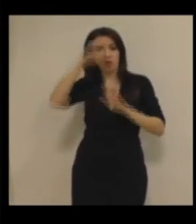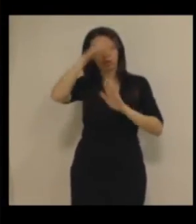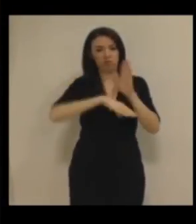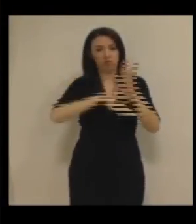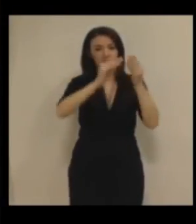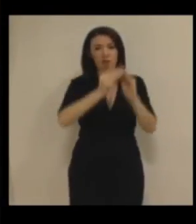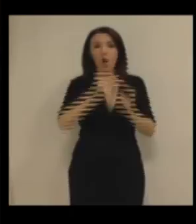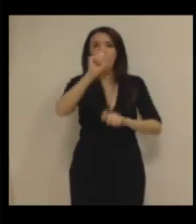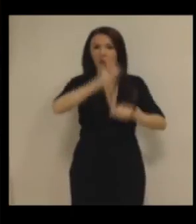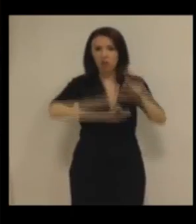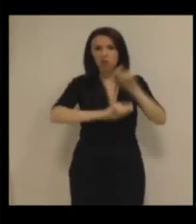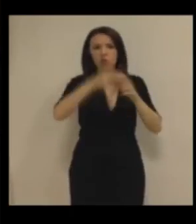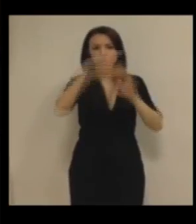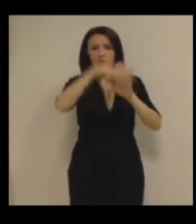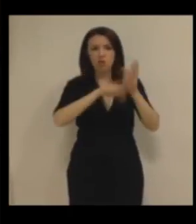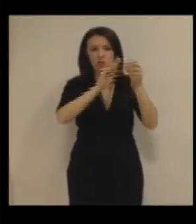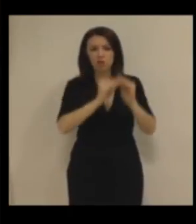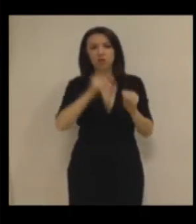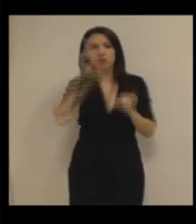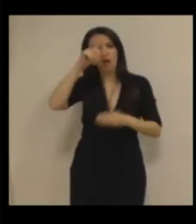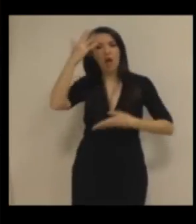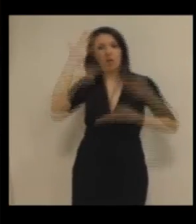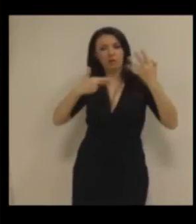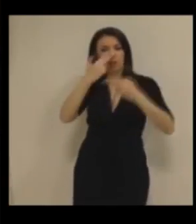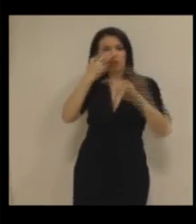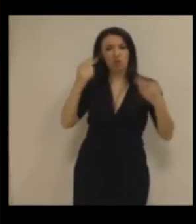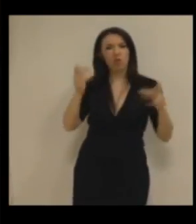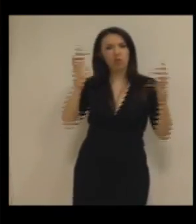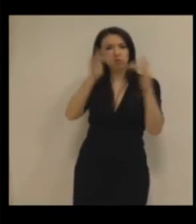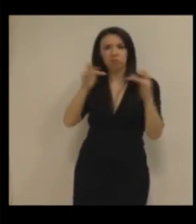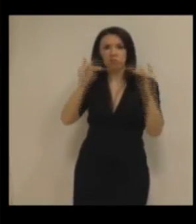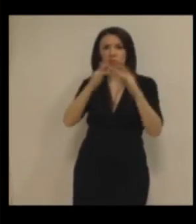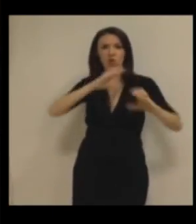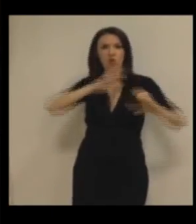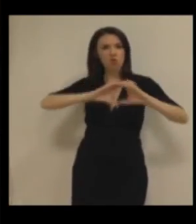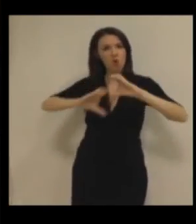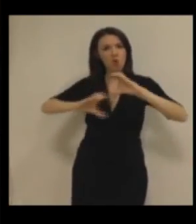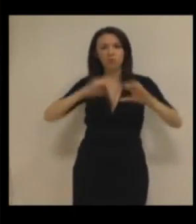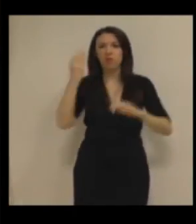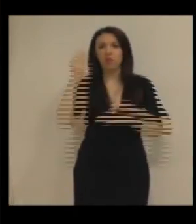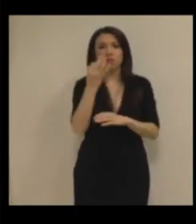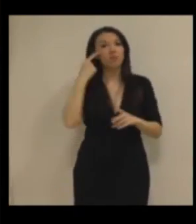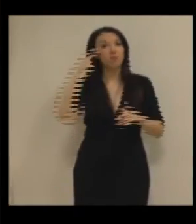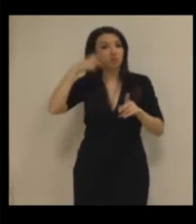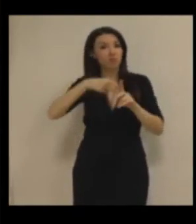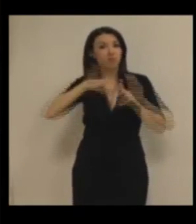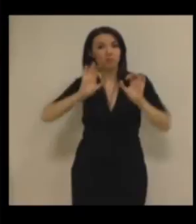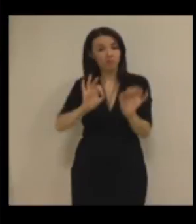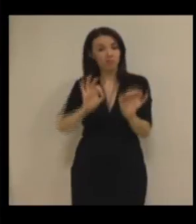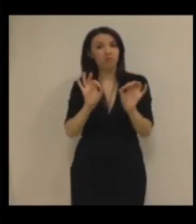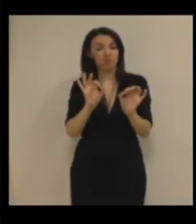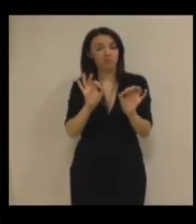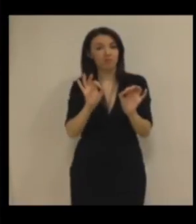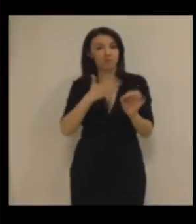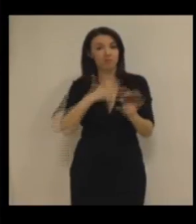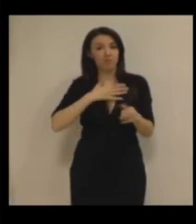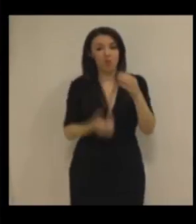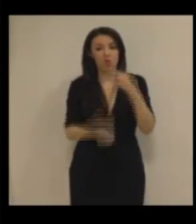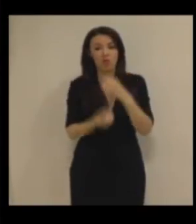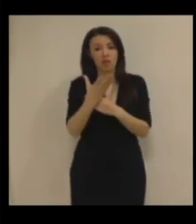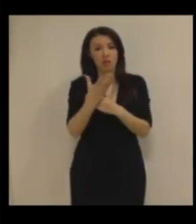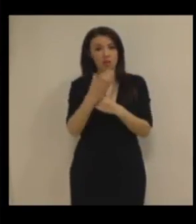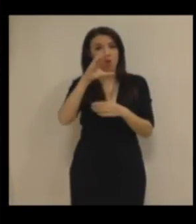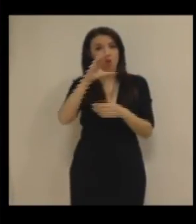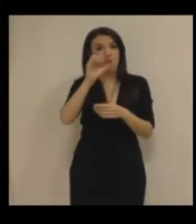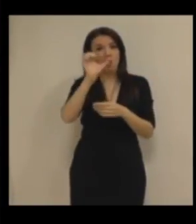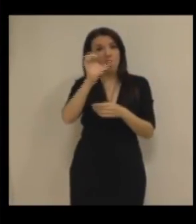las asociaciones que desarrollan, y la administración. Y ese fue uno de los objetivos también, en cierta forma, de la creación del CENTA,